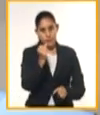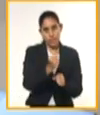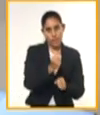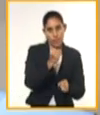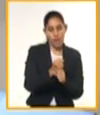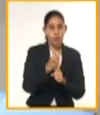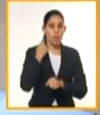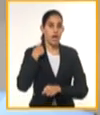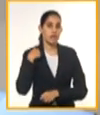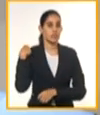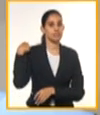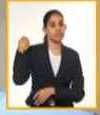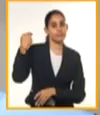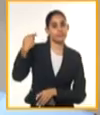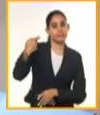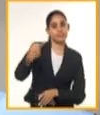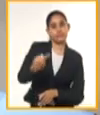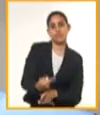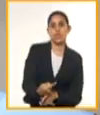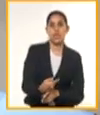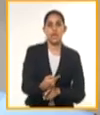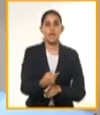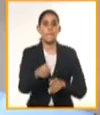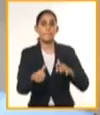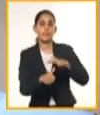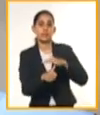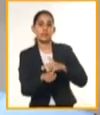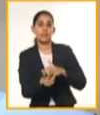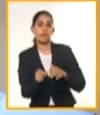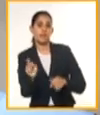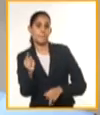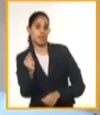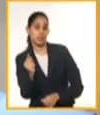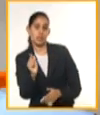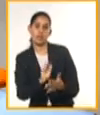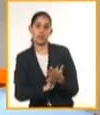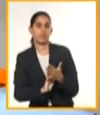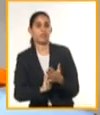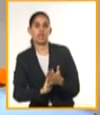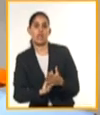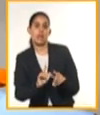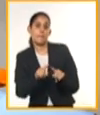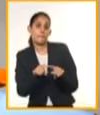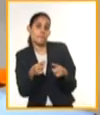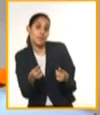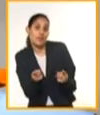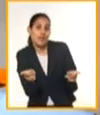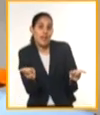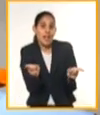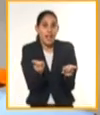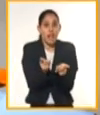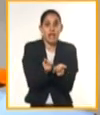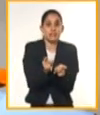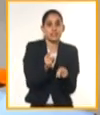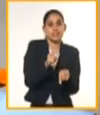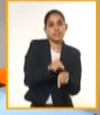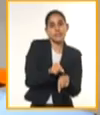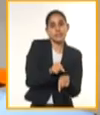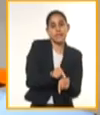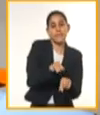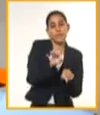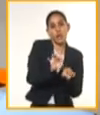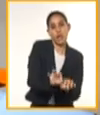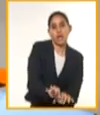en Estados Unidos. No se hace en el primero porque apenas lleva un mes y unos días en el gobierno,